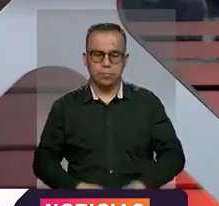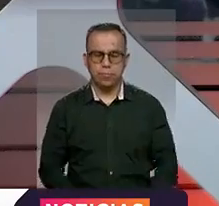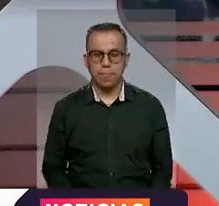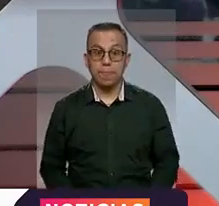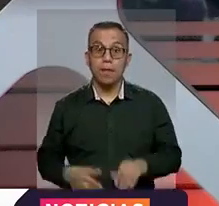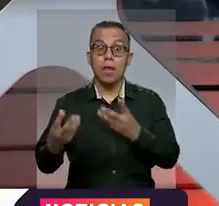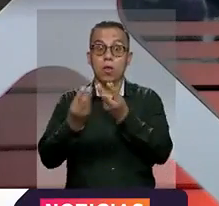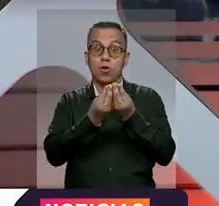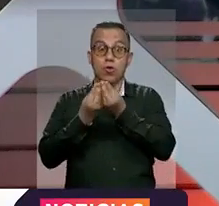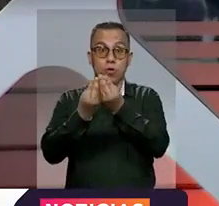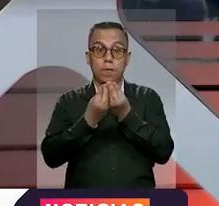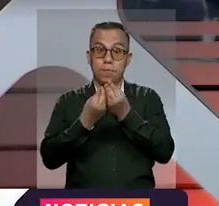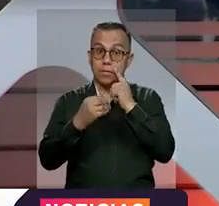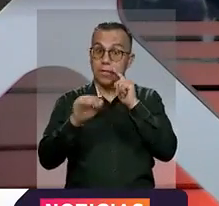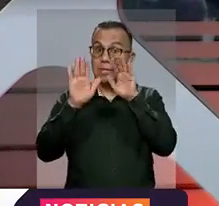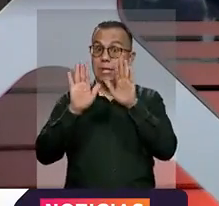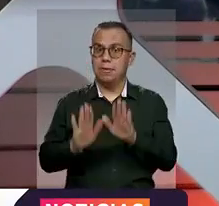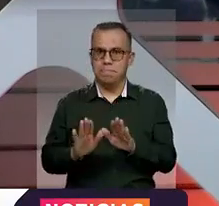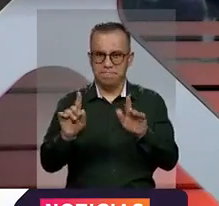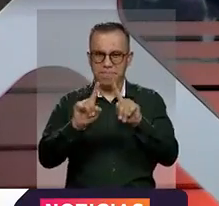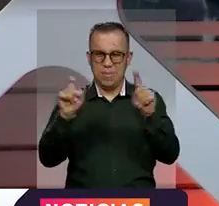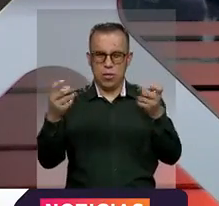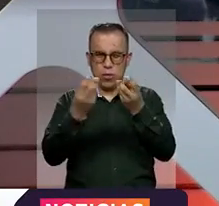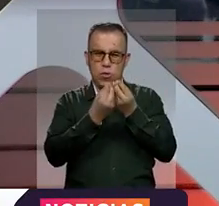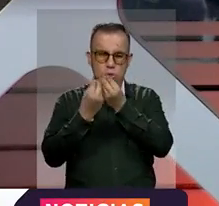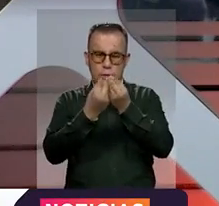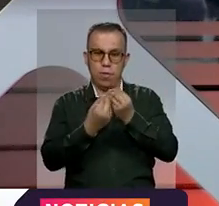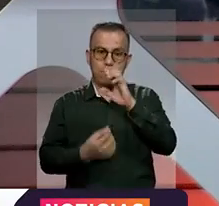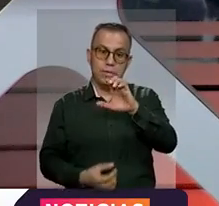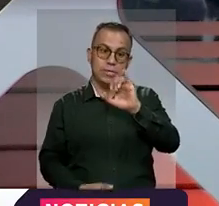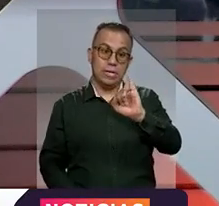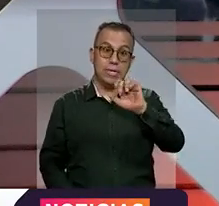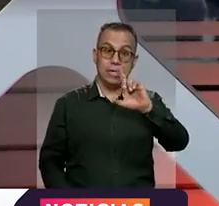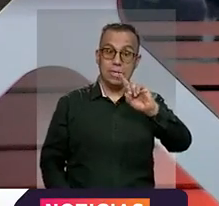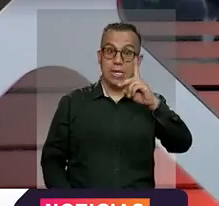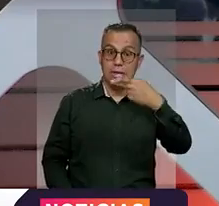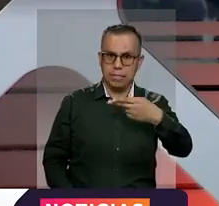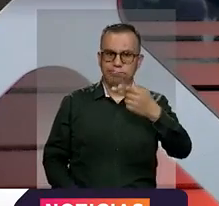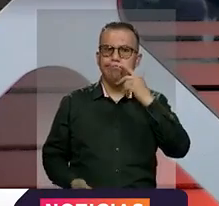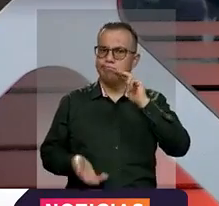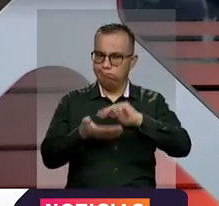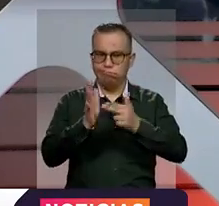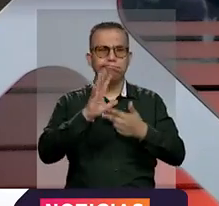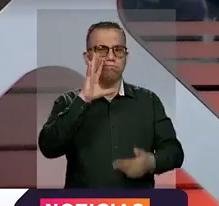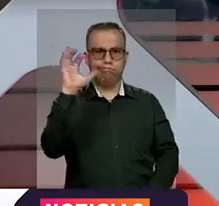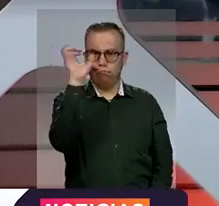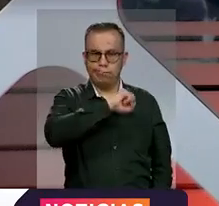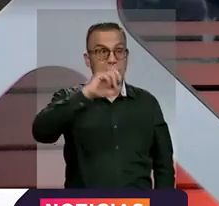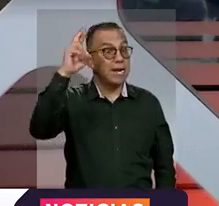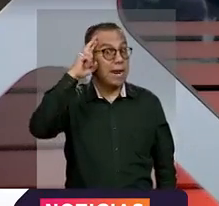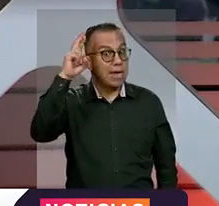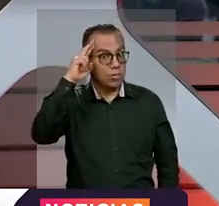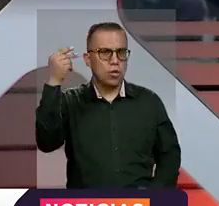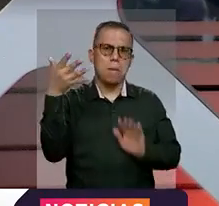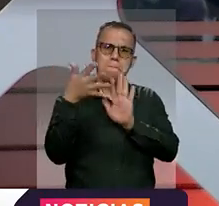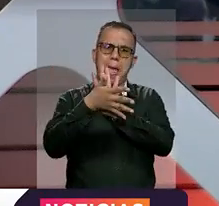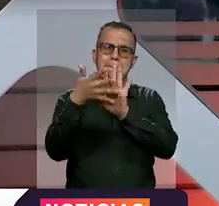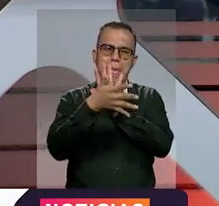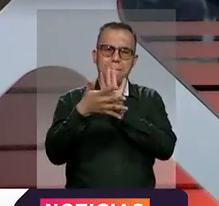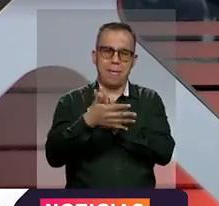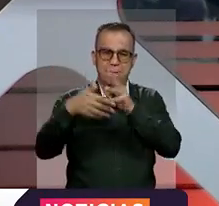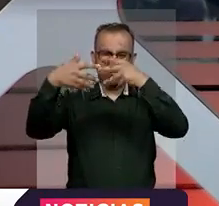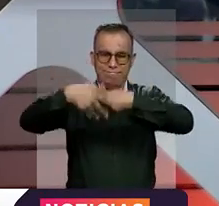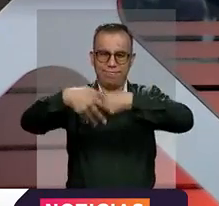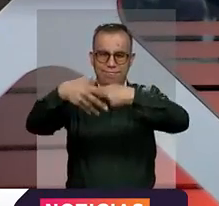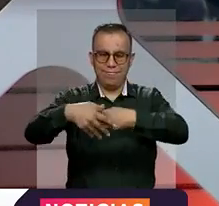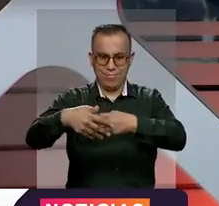El Comité del Paro consideró que el informe de la Comisión Interamericana de Derechos Humanos les dio la razón en las denuncias hechas en la protesta